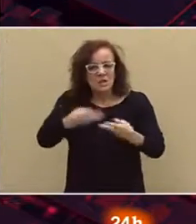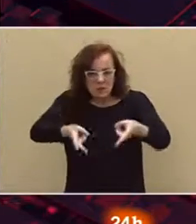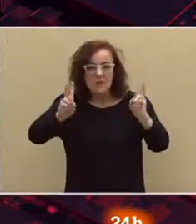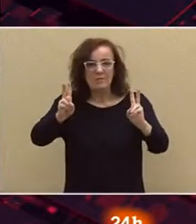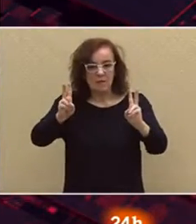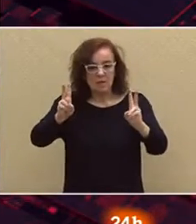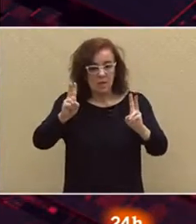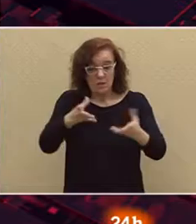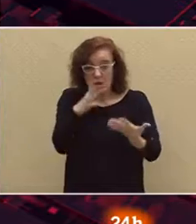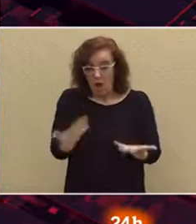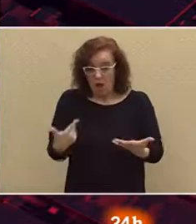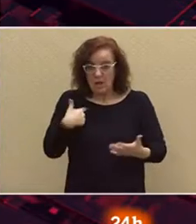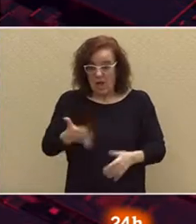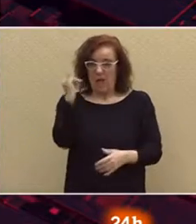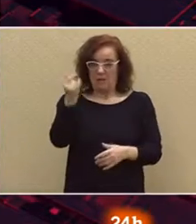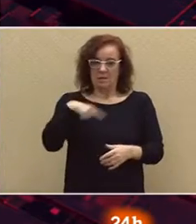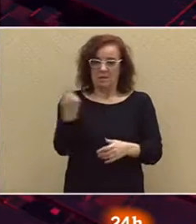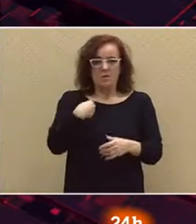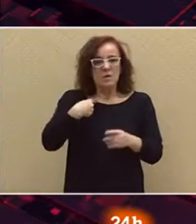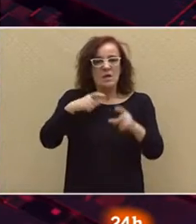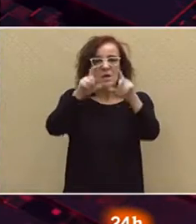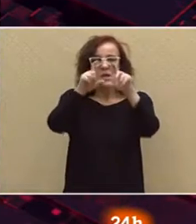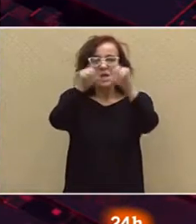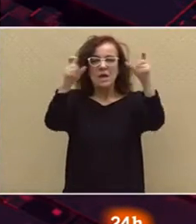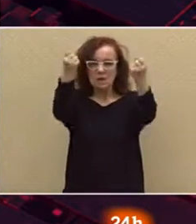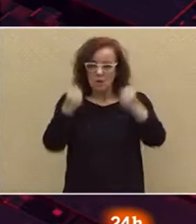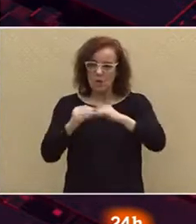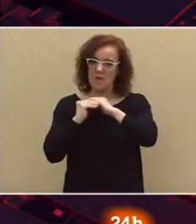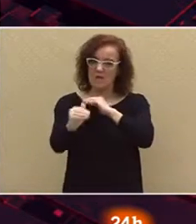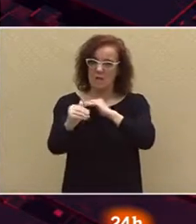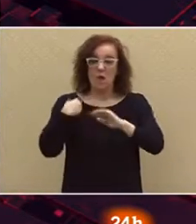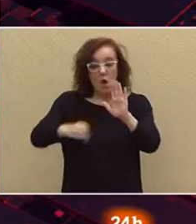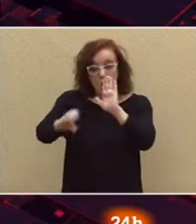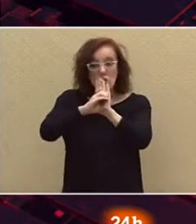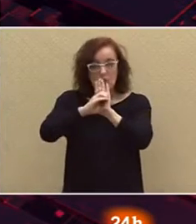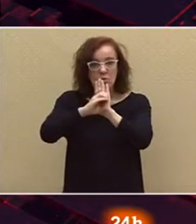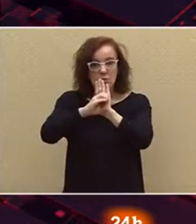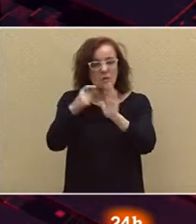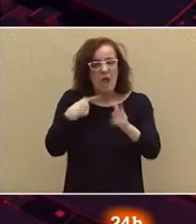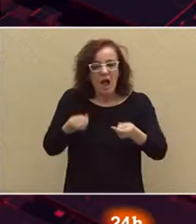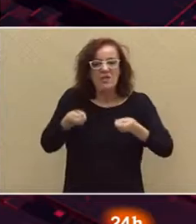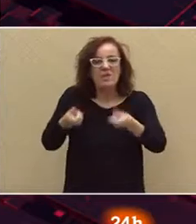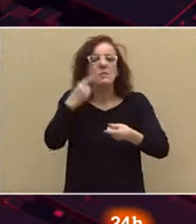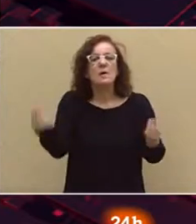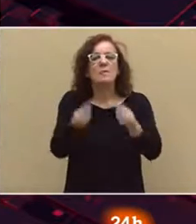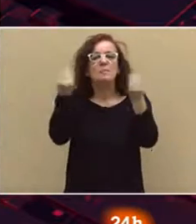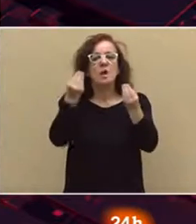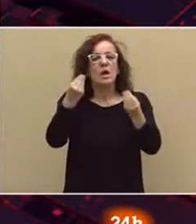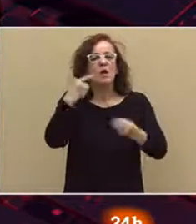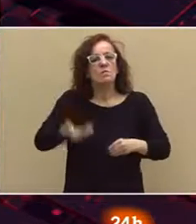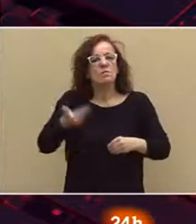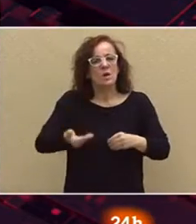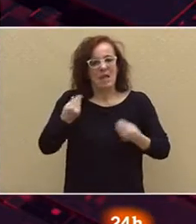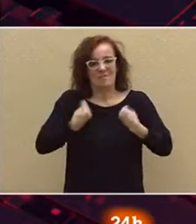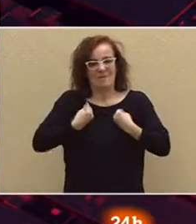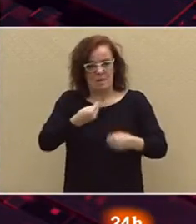ahora gozamos, bajo unas instituciones estables. Nuestra Constitución ha contribuido a una mejora sustancial de la vida de los españoles,